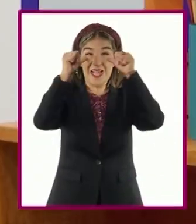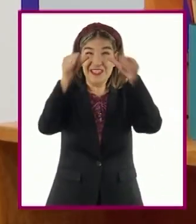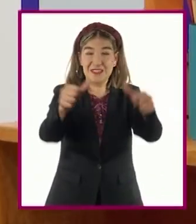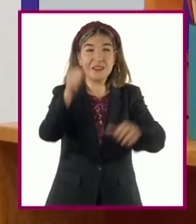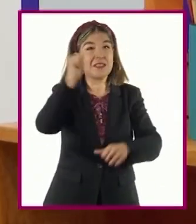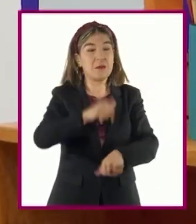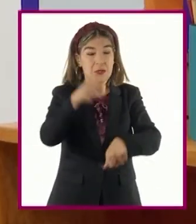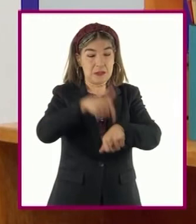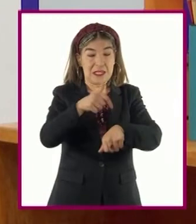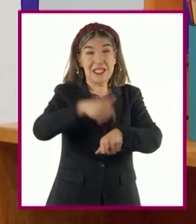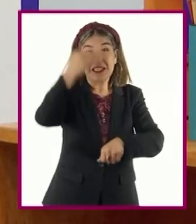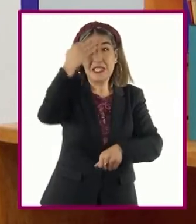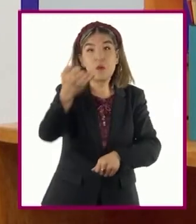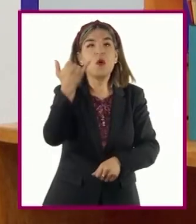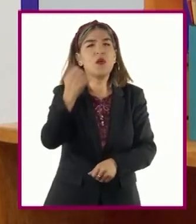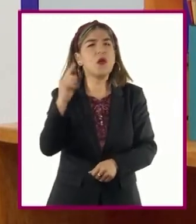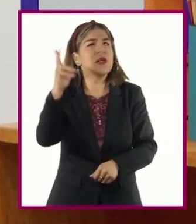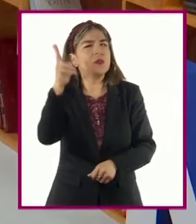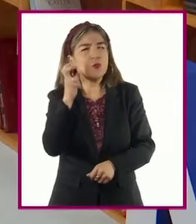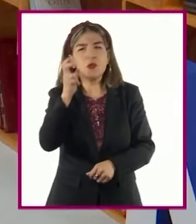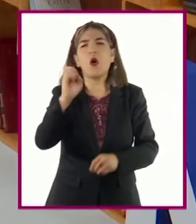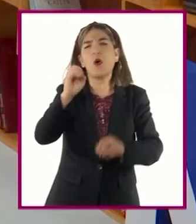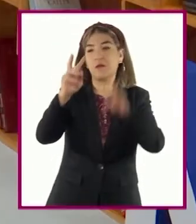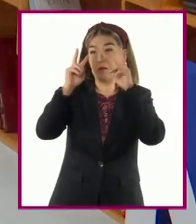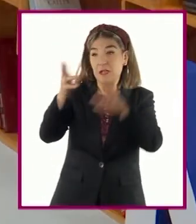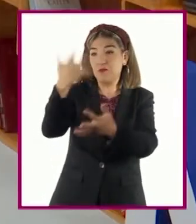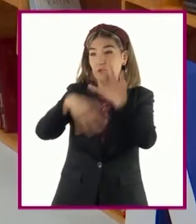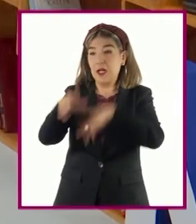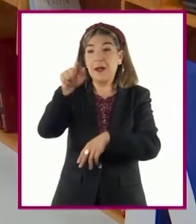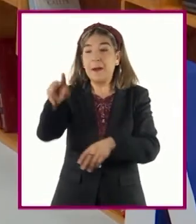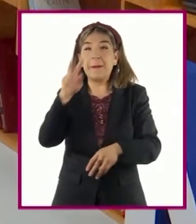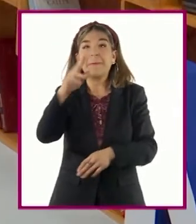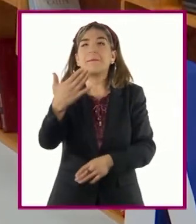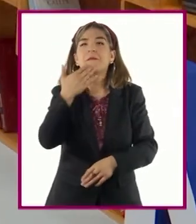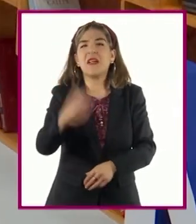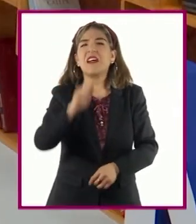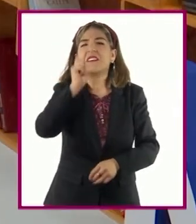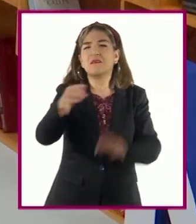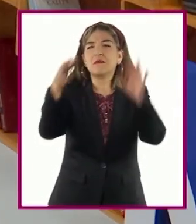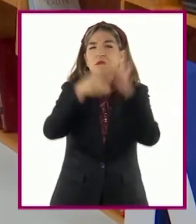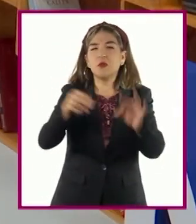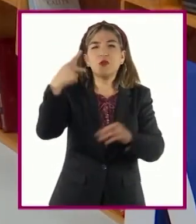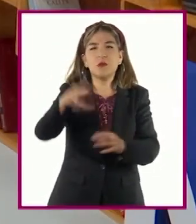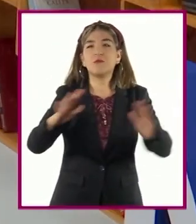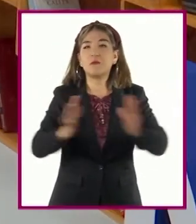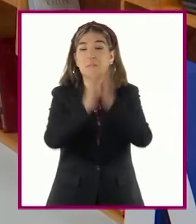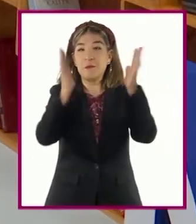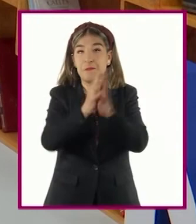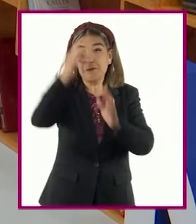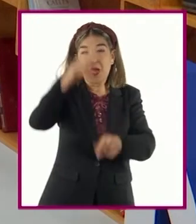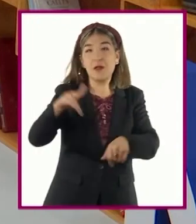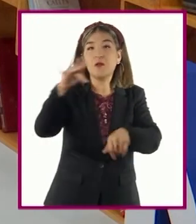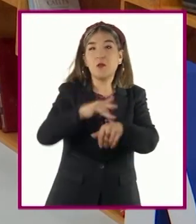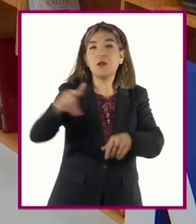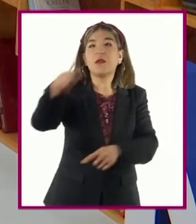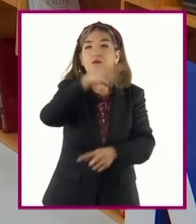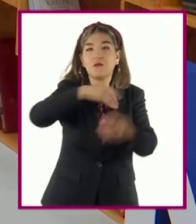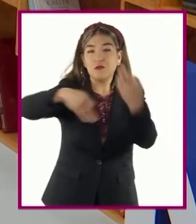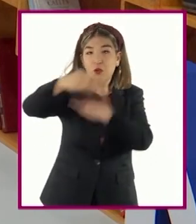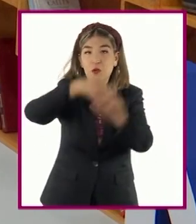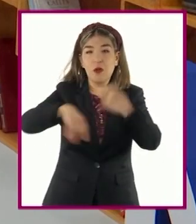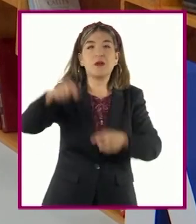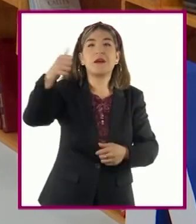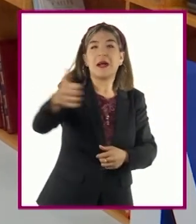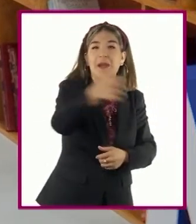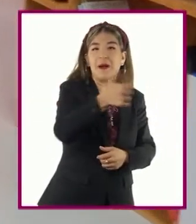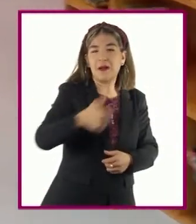al tiempo y escuchar con atención lo que dicen los participantes para poder turnar sus intervenciones y puntos